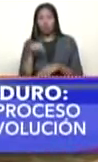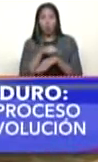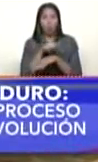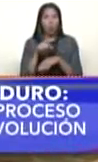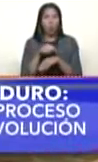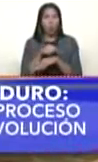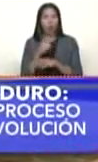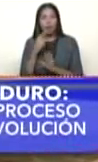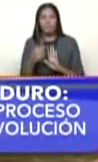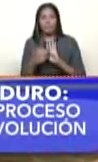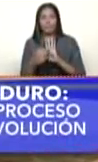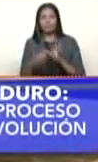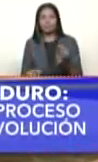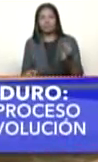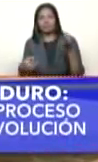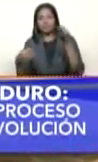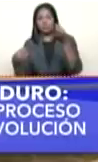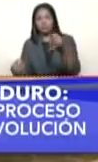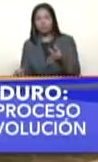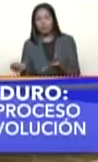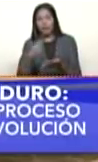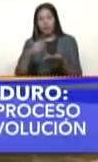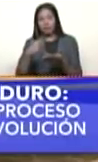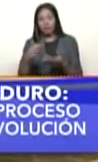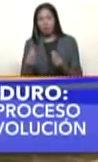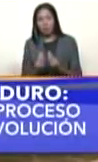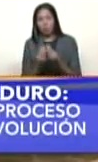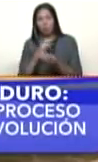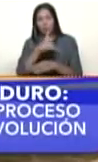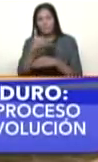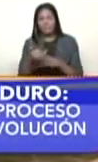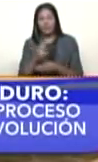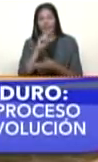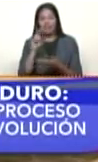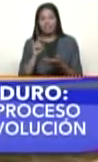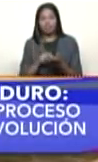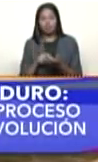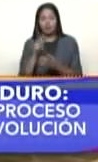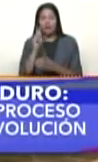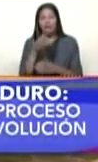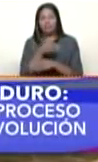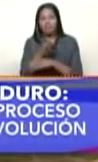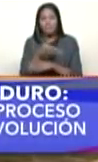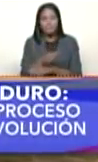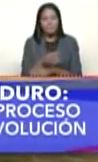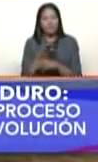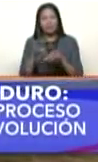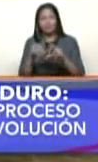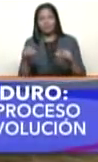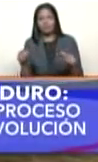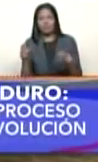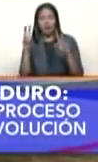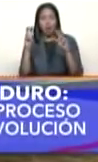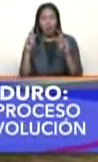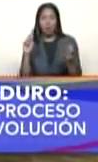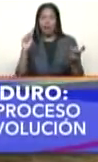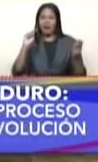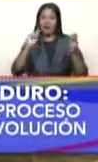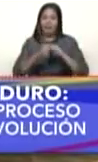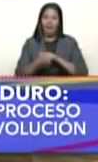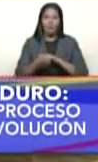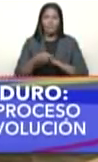me presenten junto a la firma de ustedes el Plan Nacional de Pesca y Acuicultura para la nueva etapa de